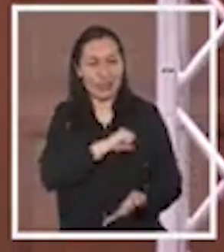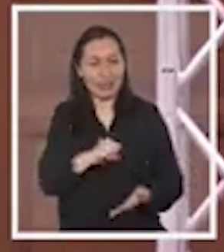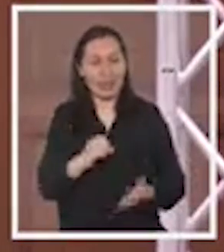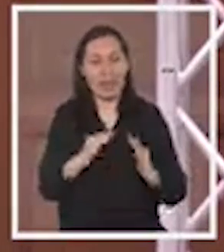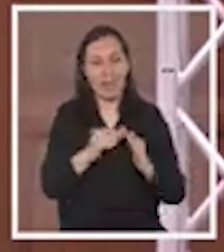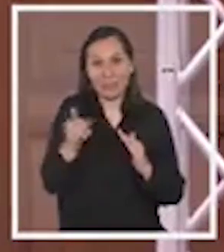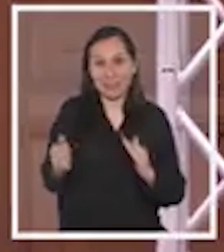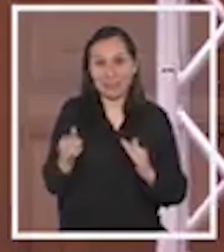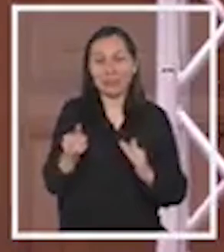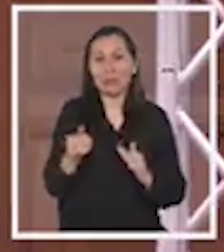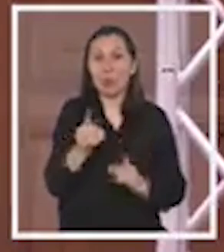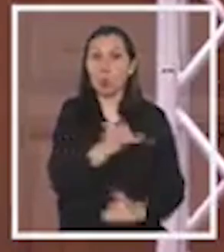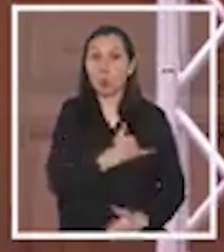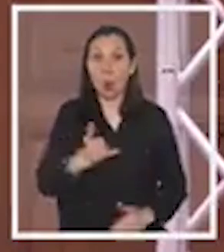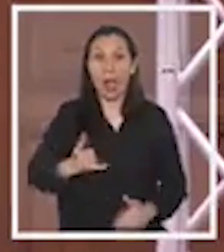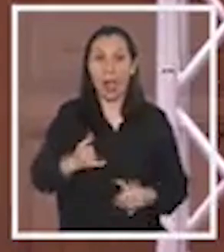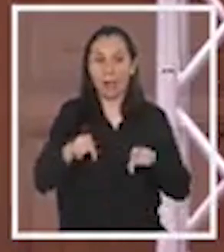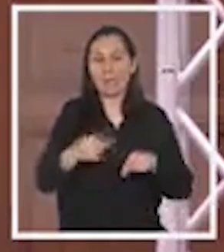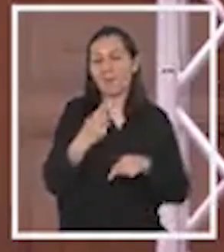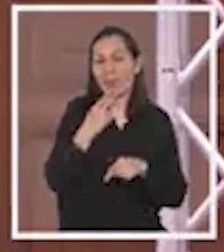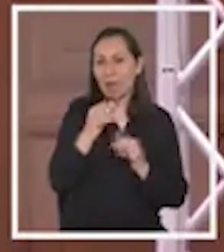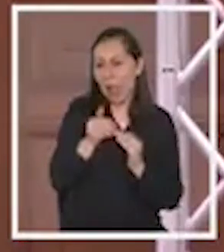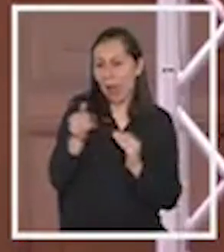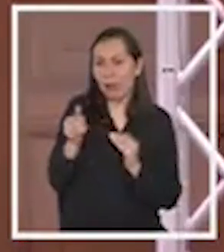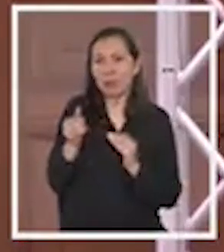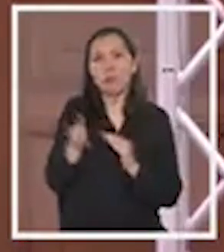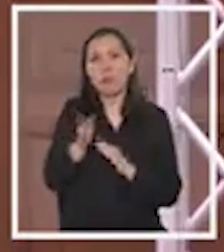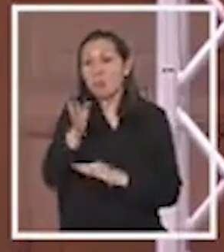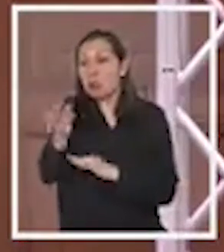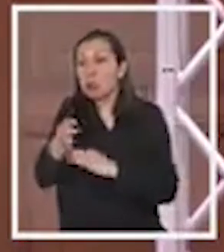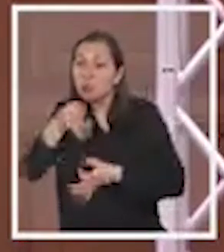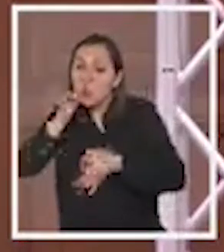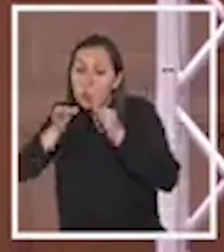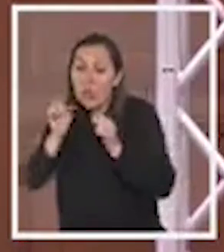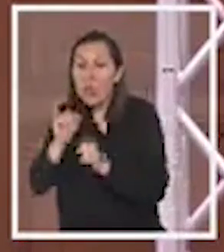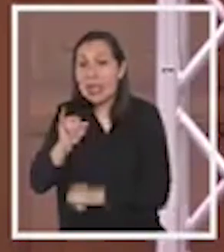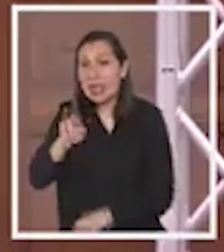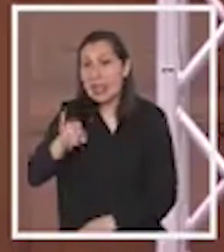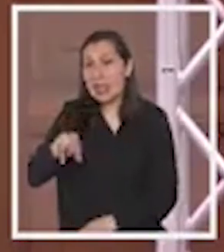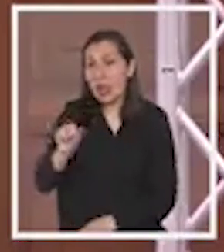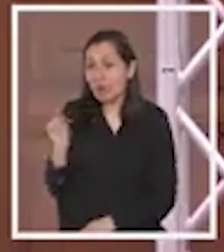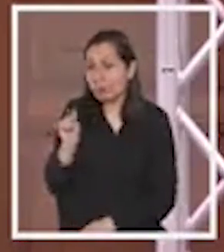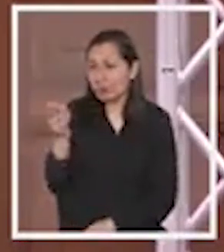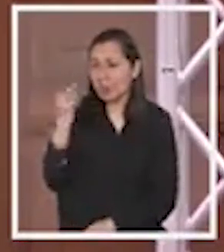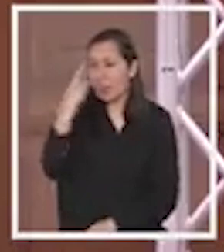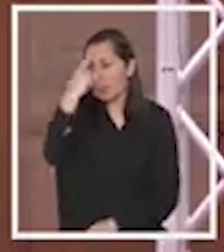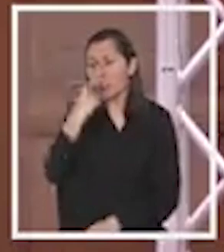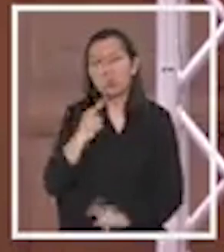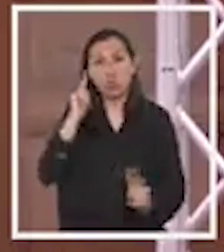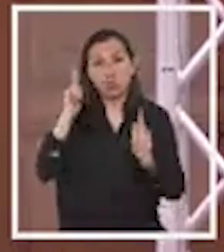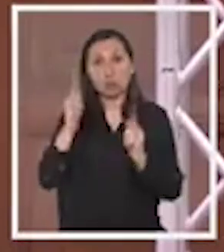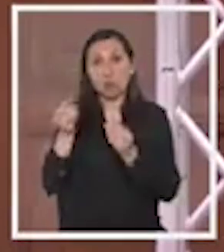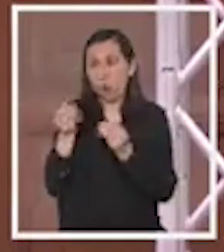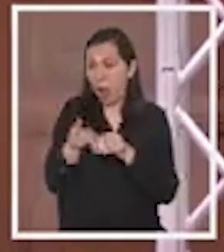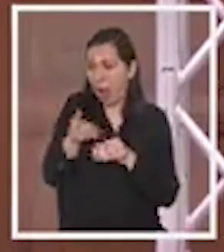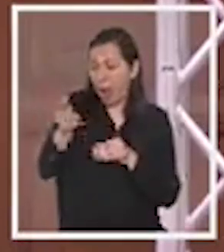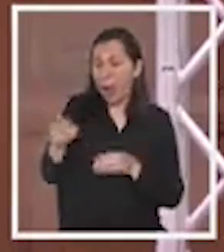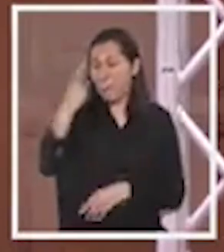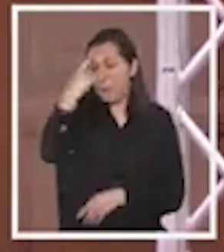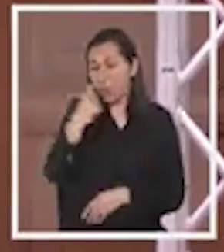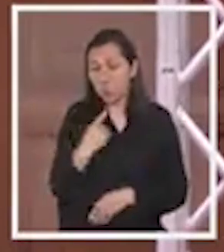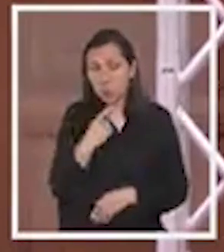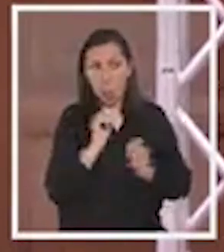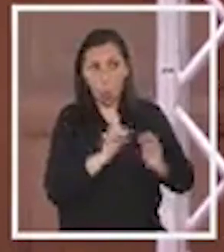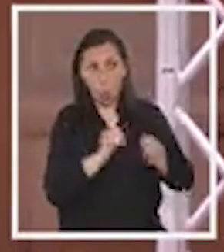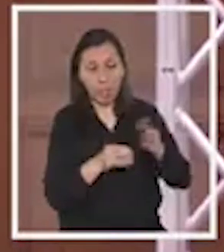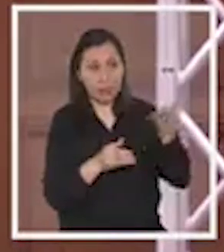acá en el barrio Yungay, al ladito. Nos fuimos a tomar un café con la Irina recién al Museo del Sonido, que los recomiendo. Acá al lado está el Museo de la